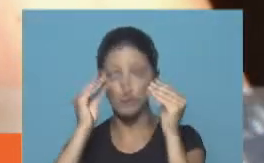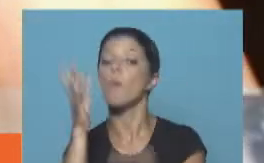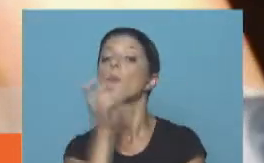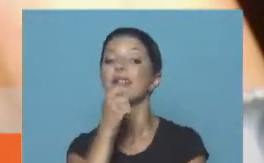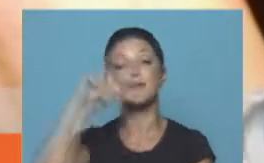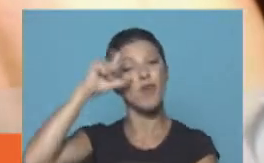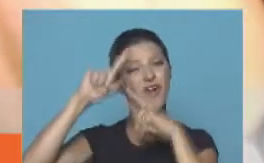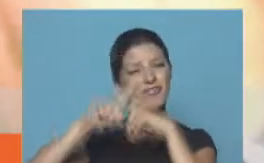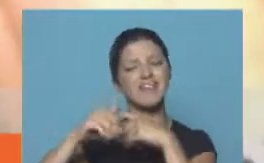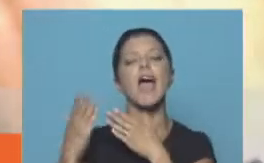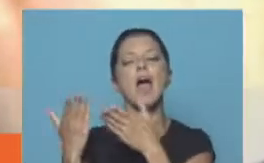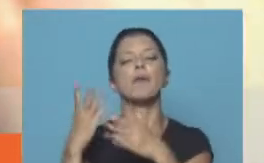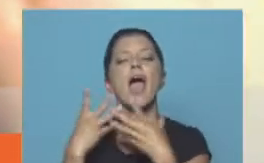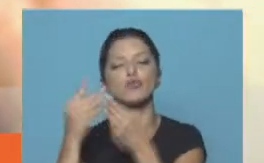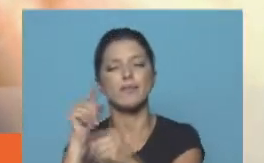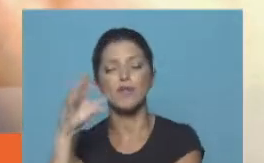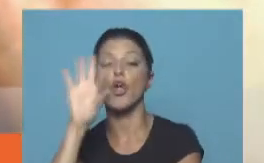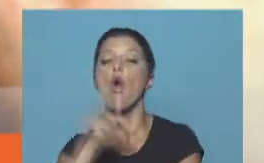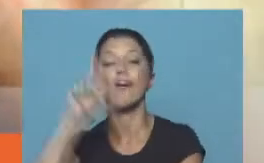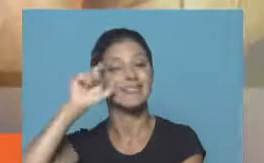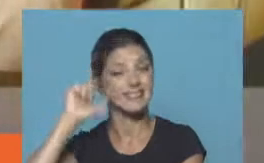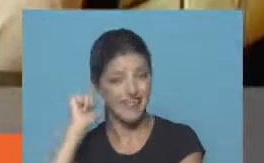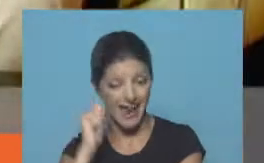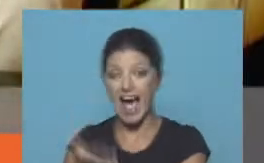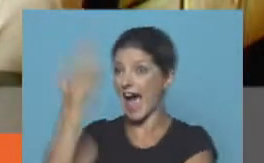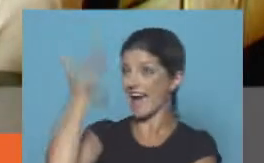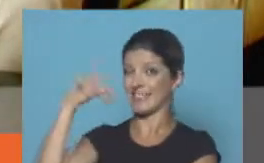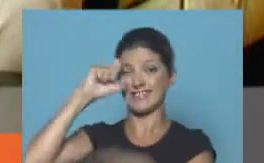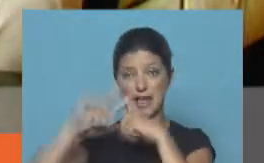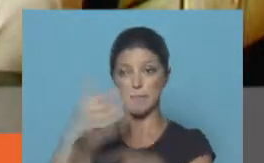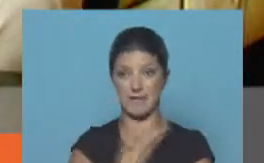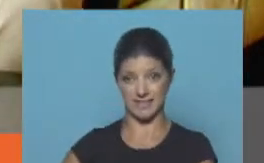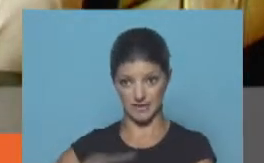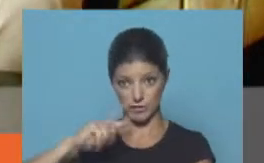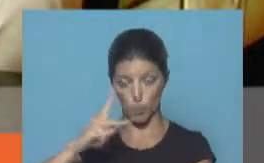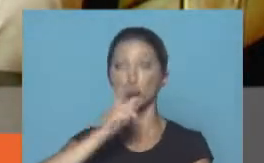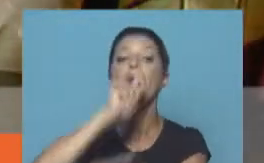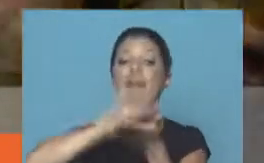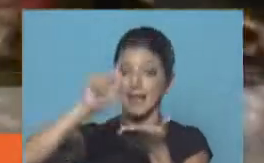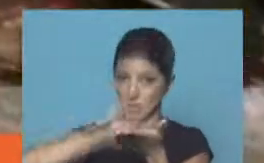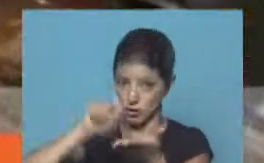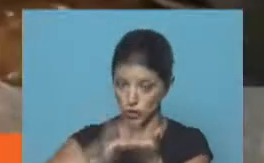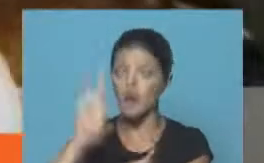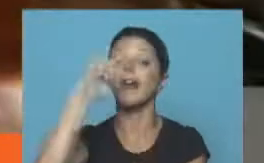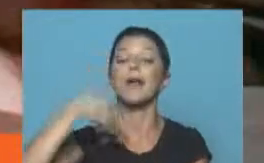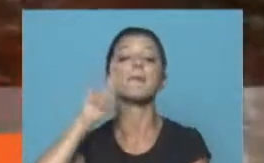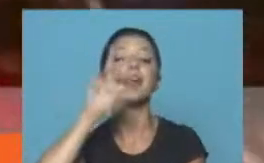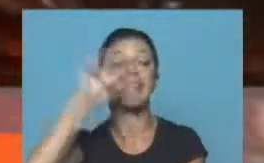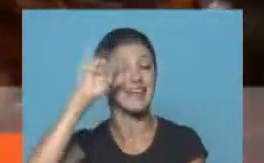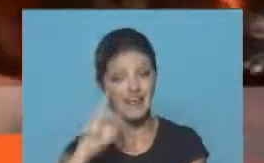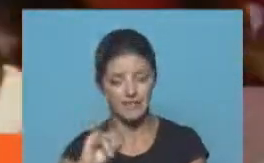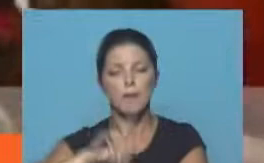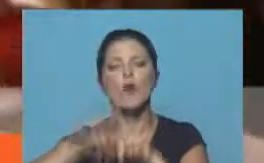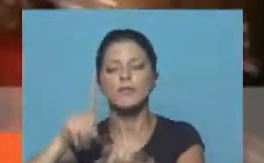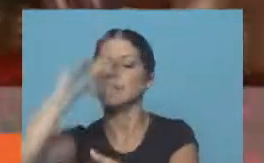ex íntimo colaborador de Ortega, su antiguo vicepresidente, el escritor Sergio Ramírez, quien en una columna